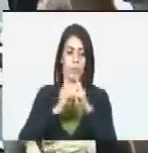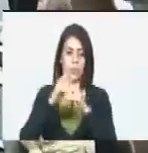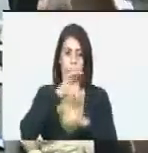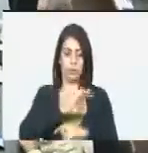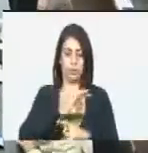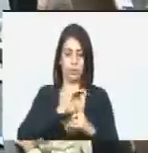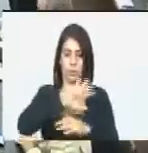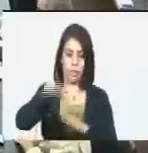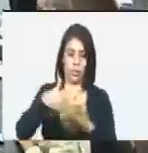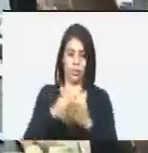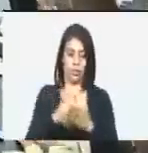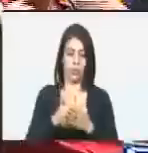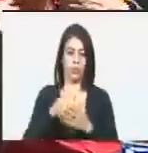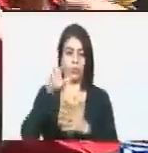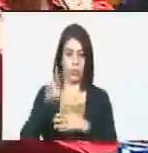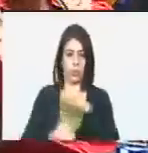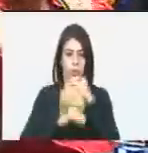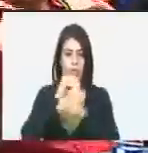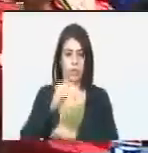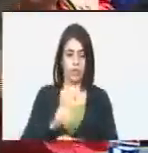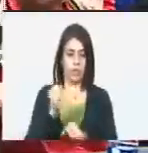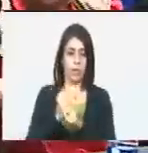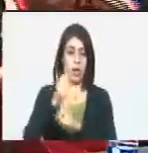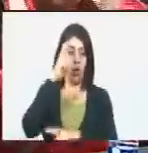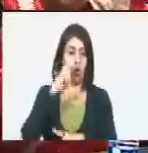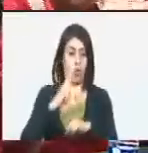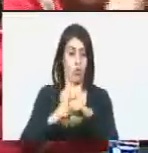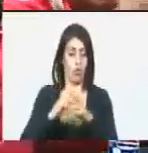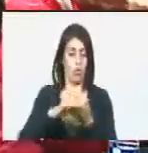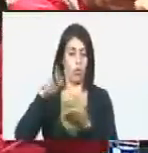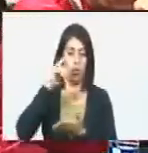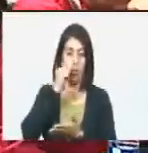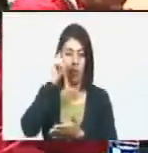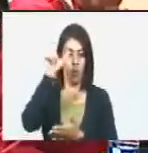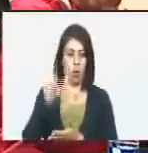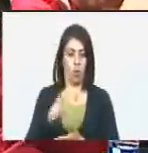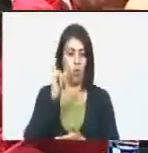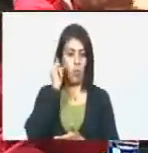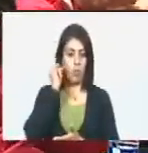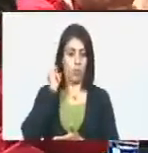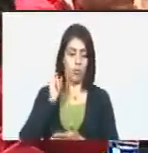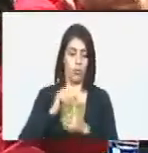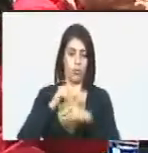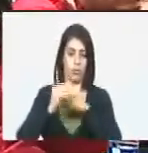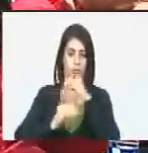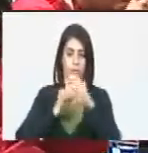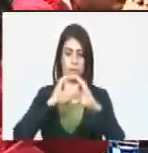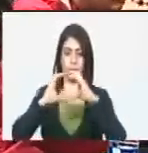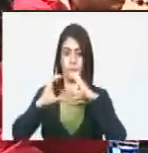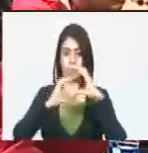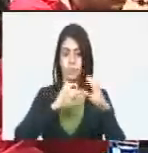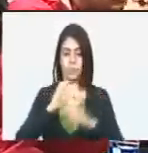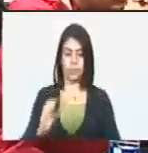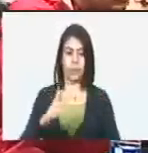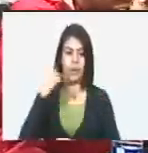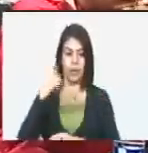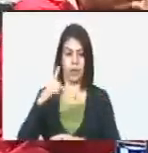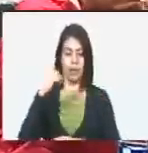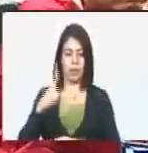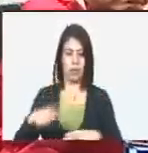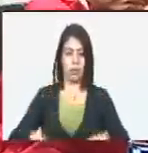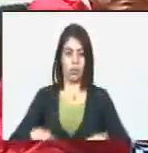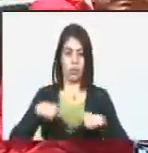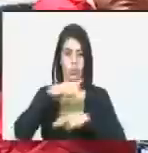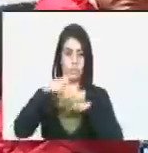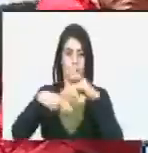que día a día hacen su trabajo. Honor y gloria a esos hombres y mujeres que hacen de la comunicación un derecho humano universal. Es todo,